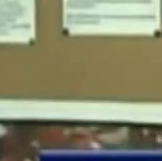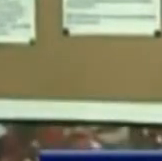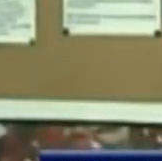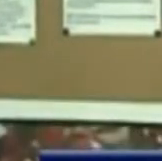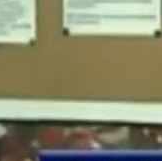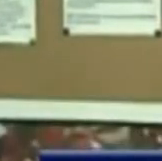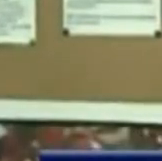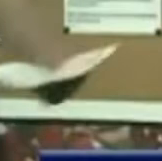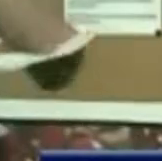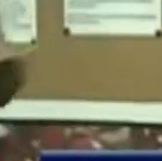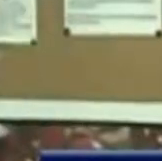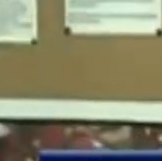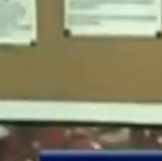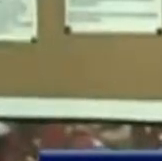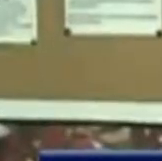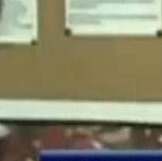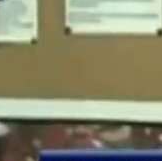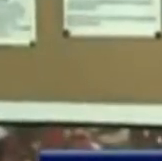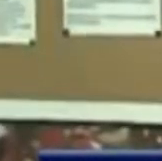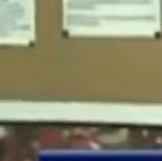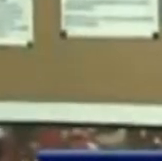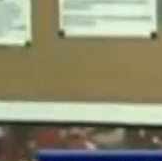investigaba Y ahorita vienen a hablarle a este país